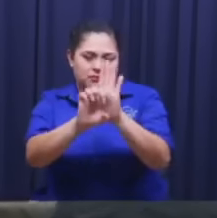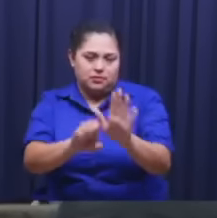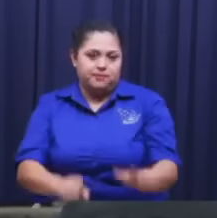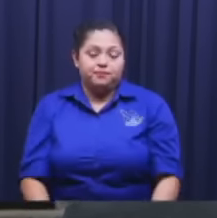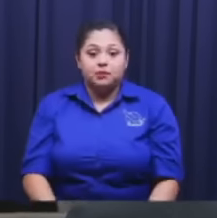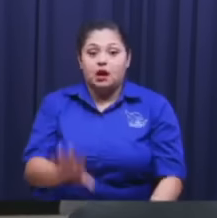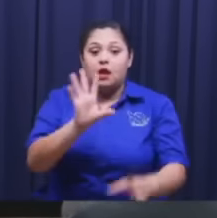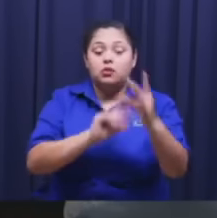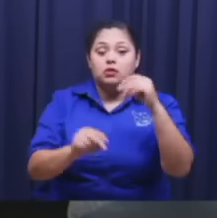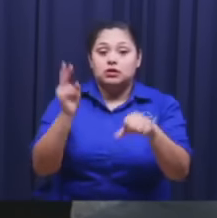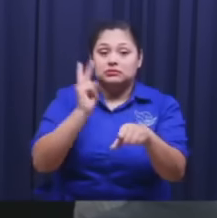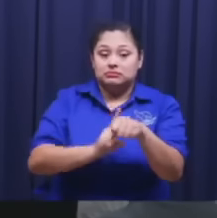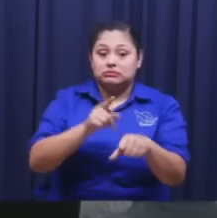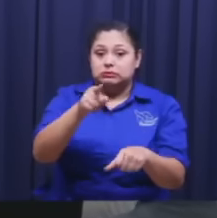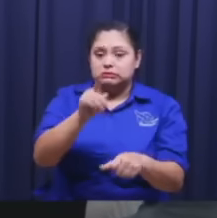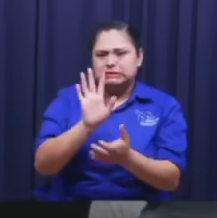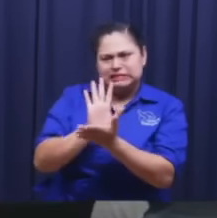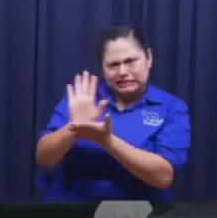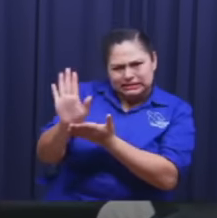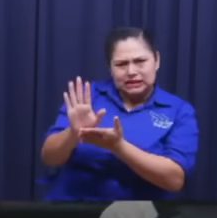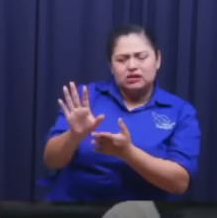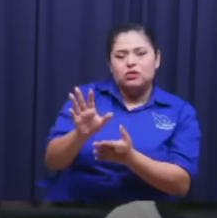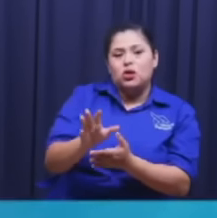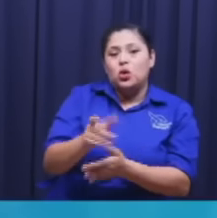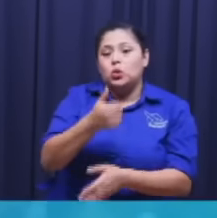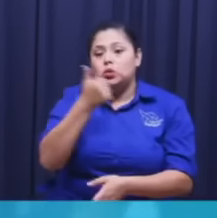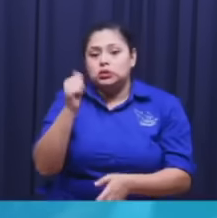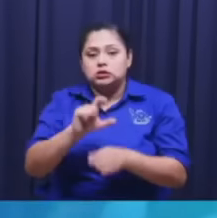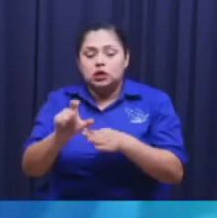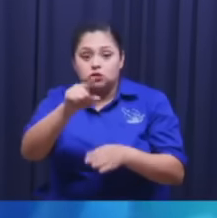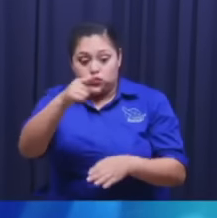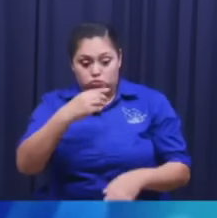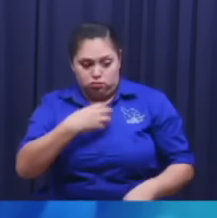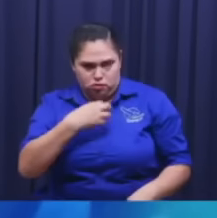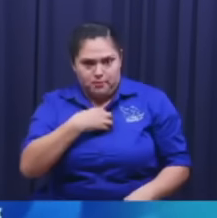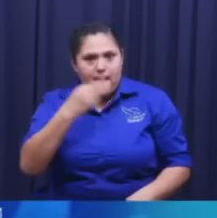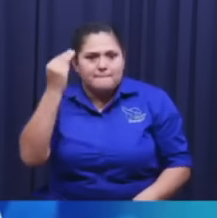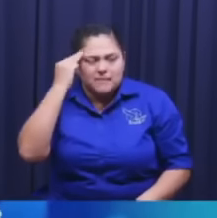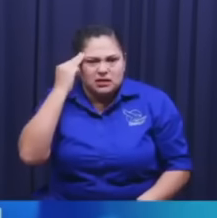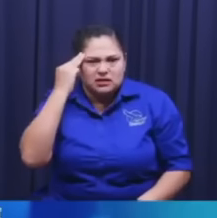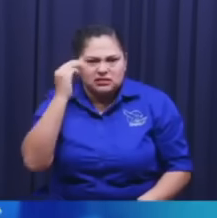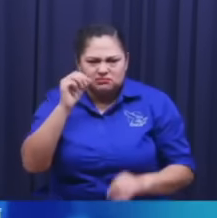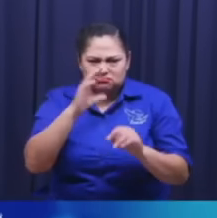tienes que resistir otra cuestión. En tu propia mente tienes que resistir.